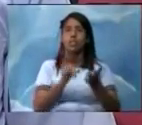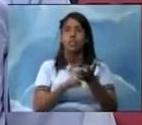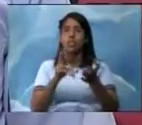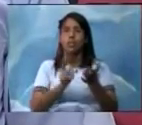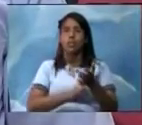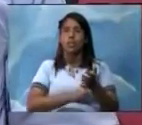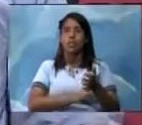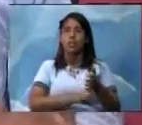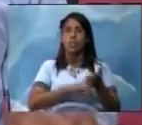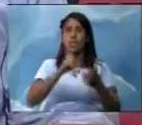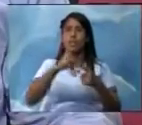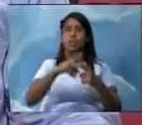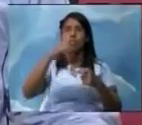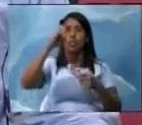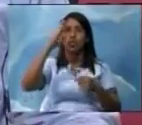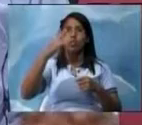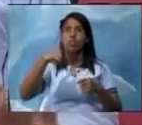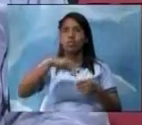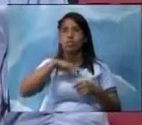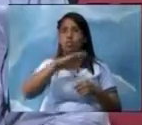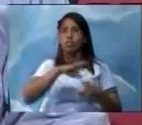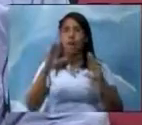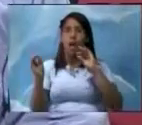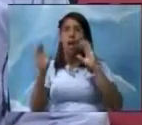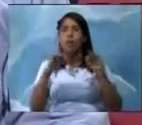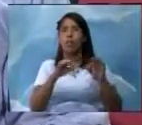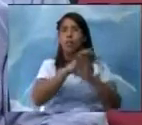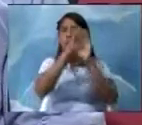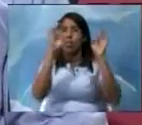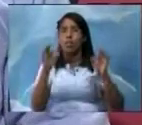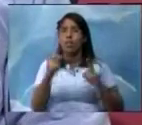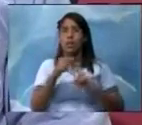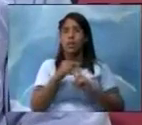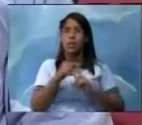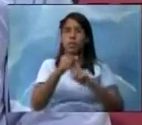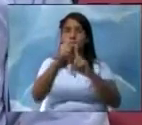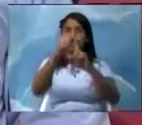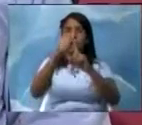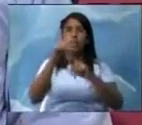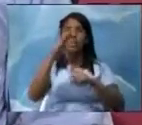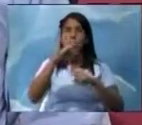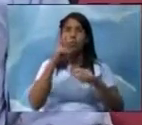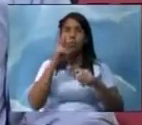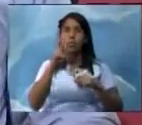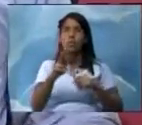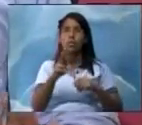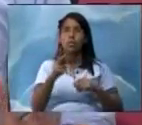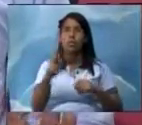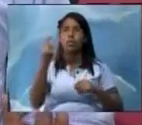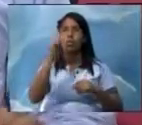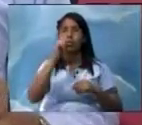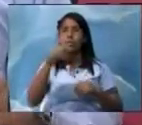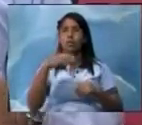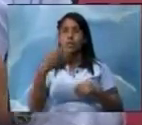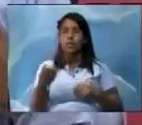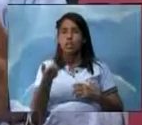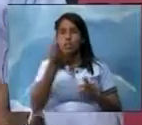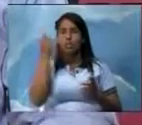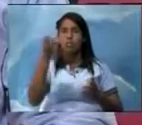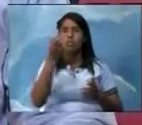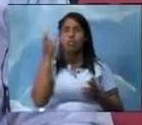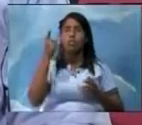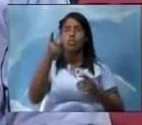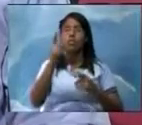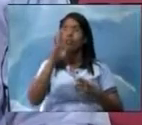Dios eh nos está hablando de una manera especial estamos viendo un Daniel que busca